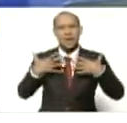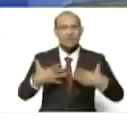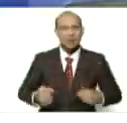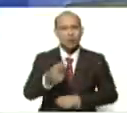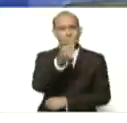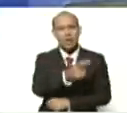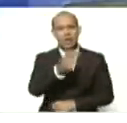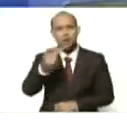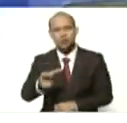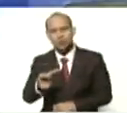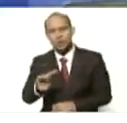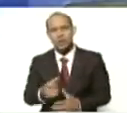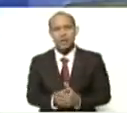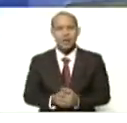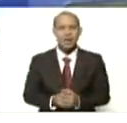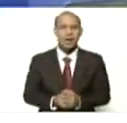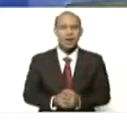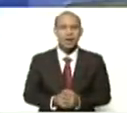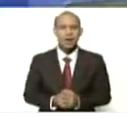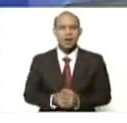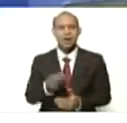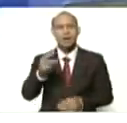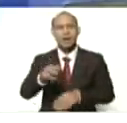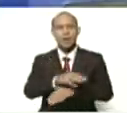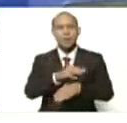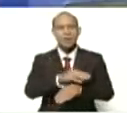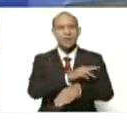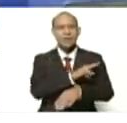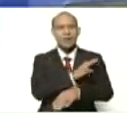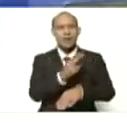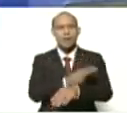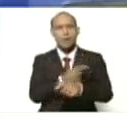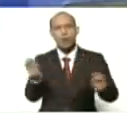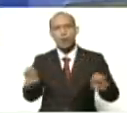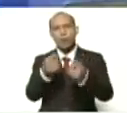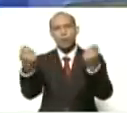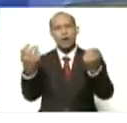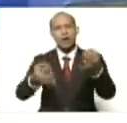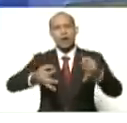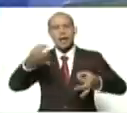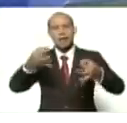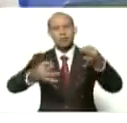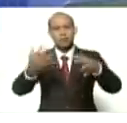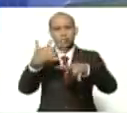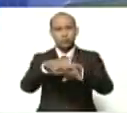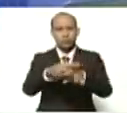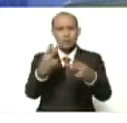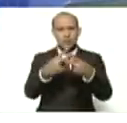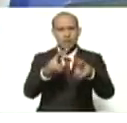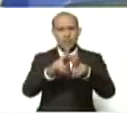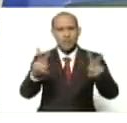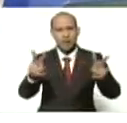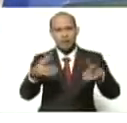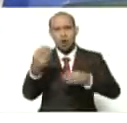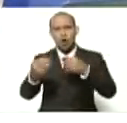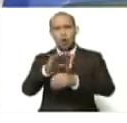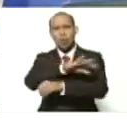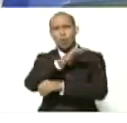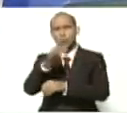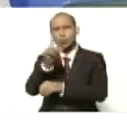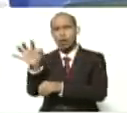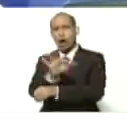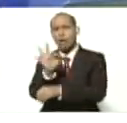almirante jefe karmen theresa me leen de arriba pasar revista a ustedes personalmente cómo está el poliedro está